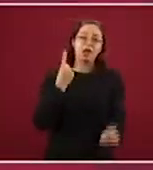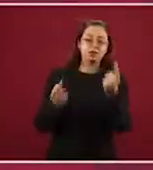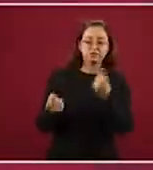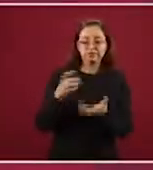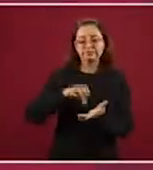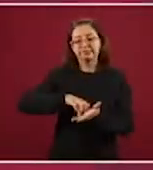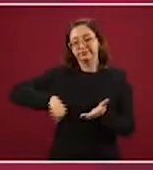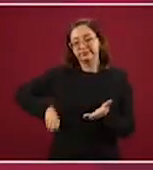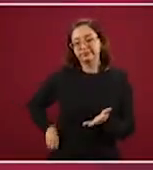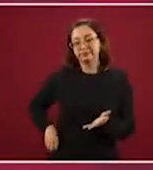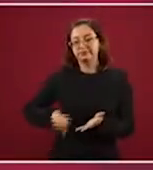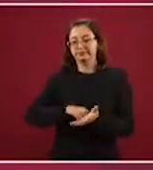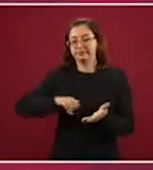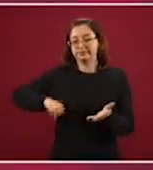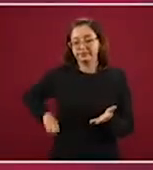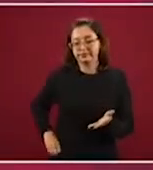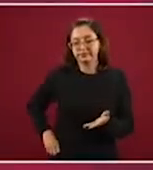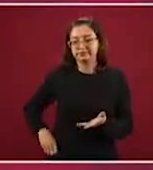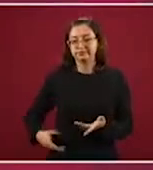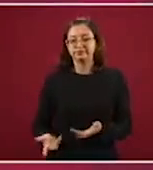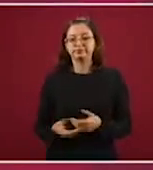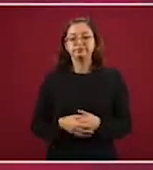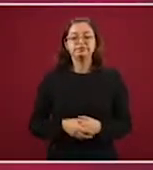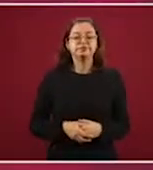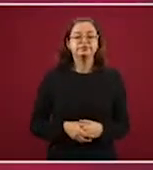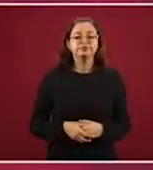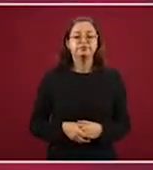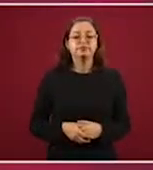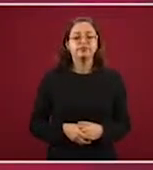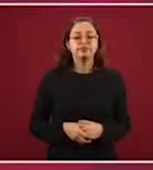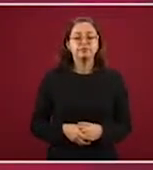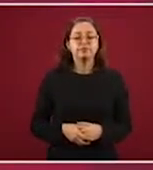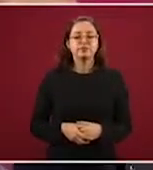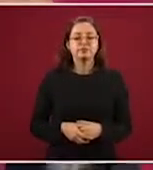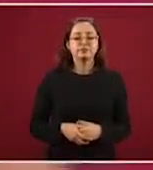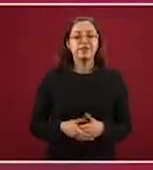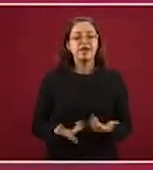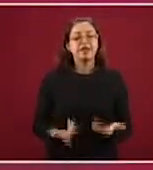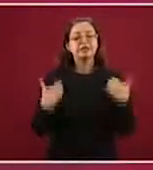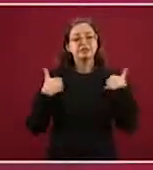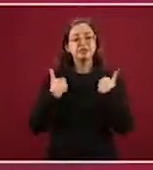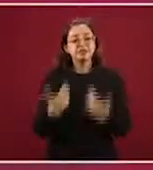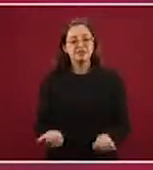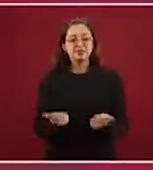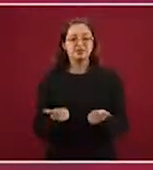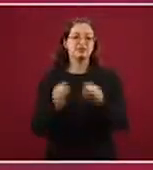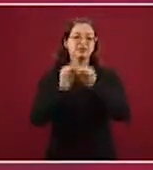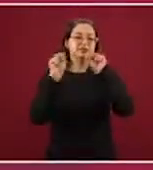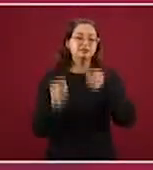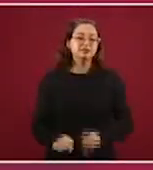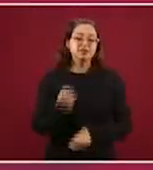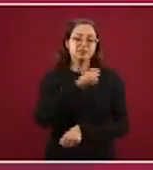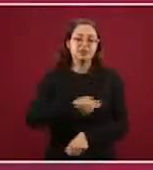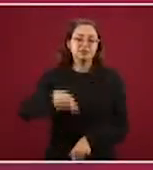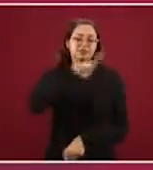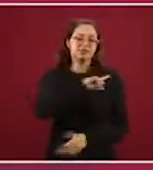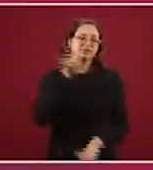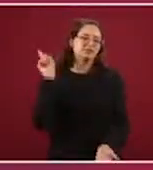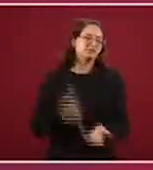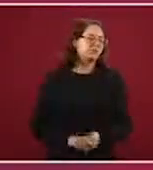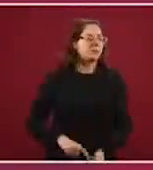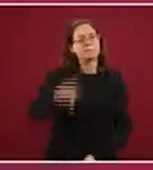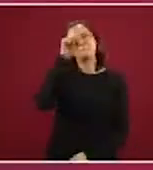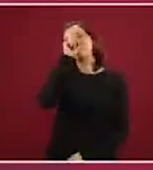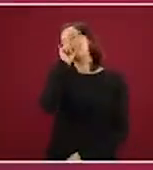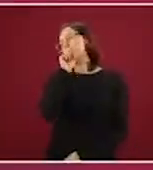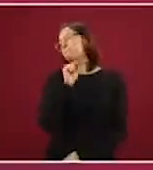uso de esos recursos. O sea, estaba podrido el sistema de